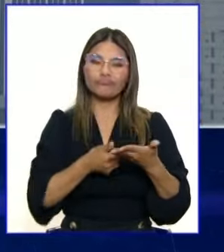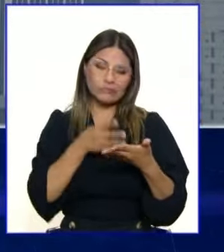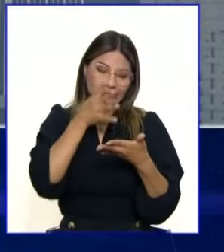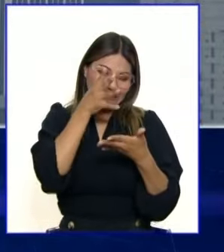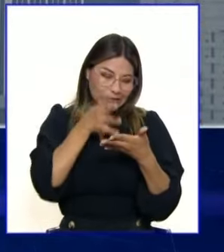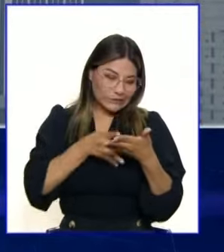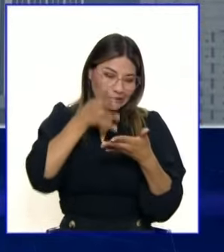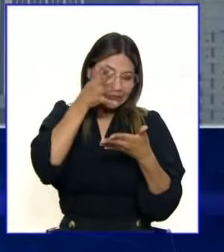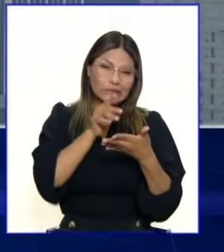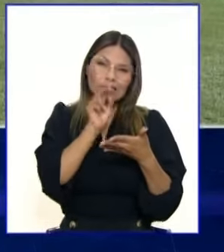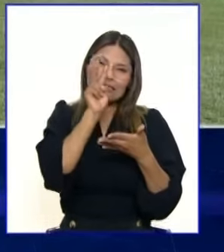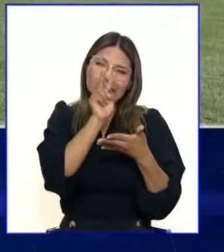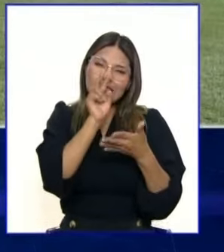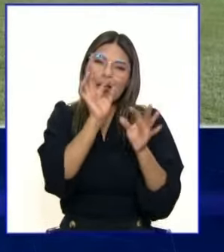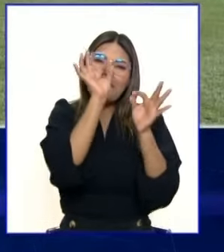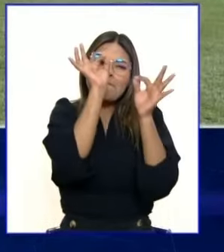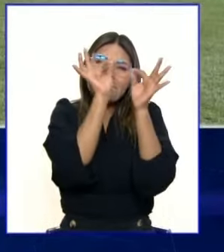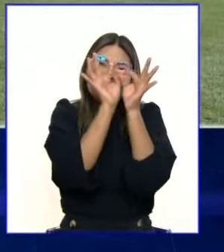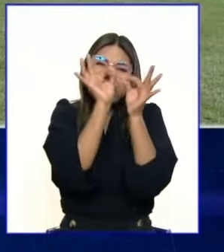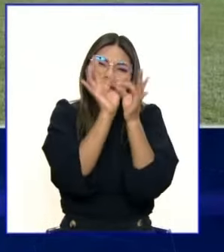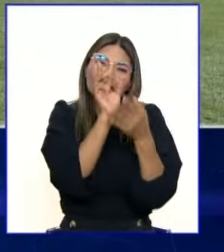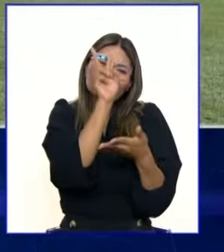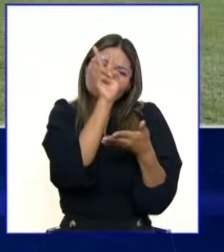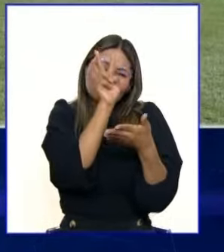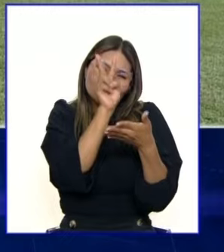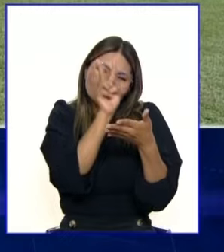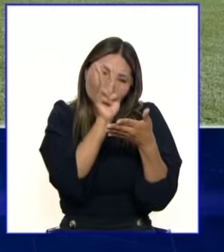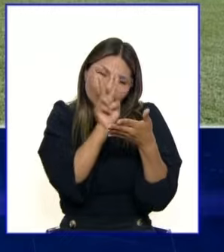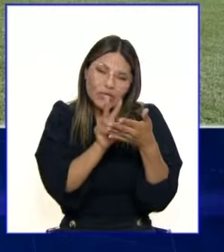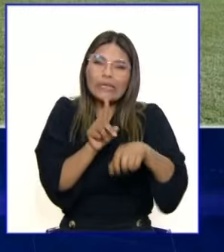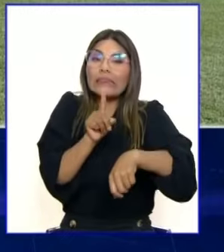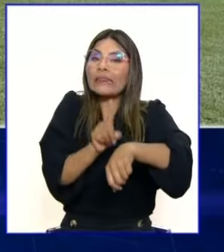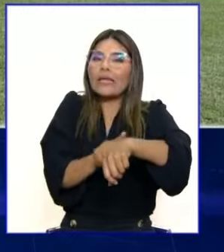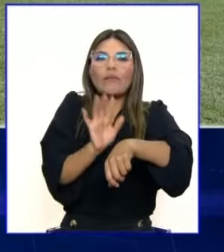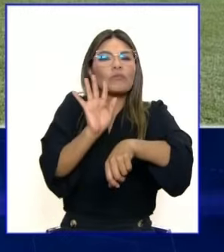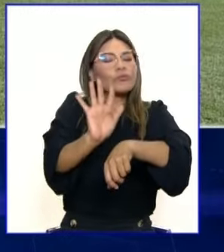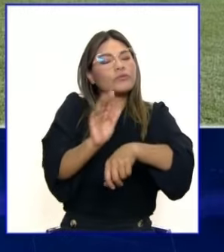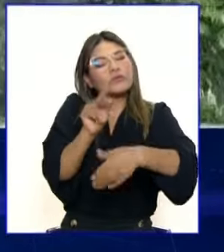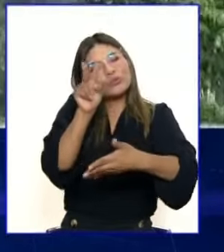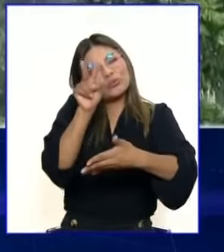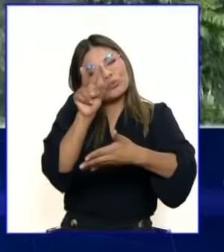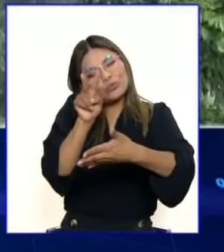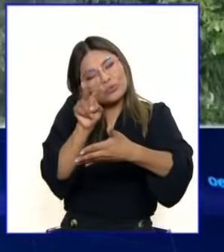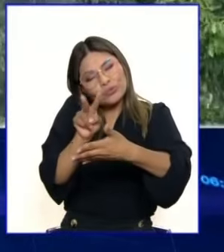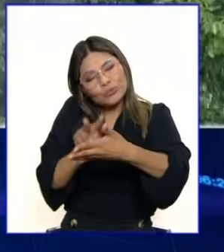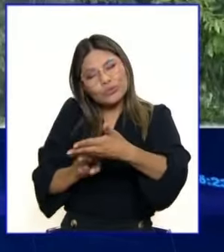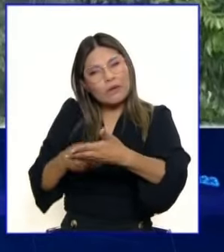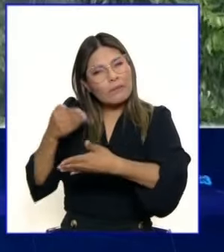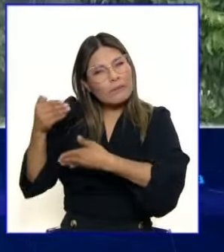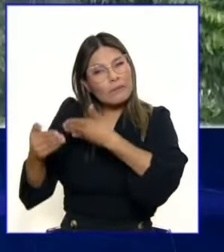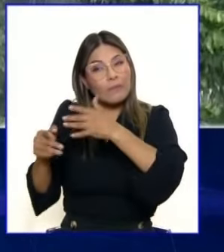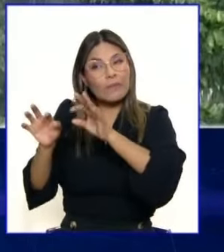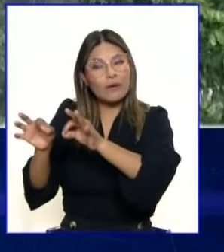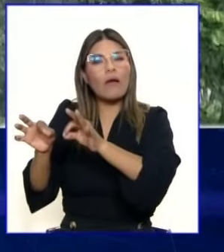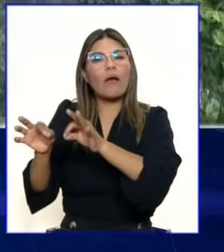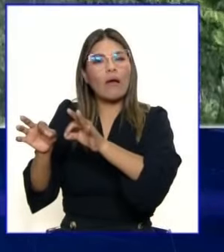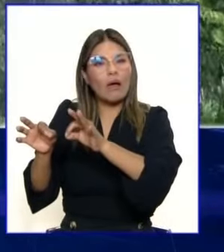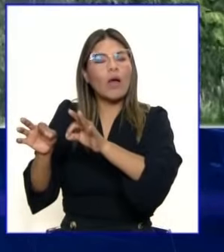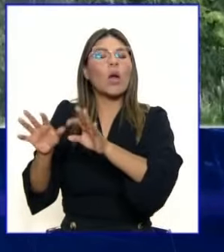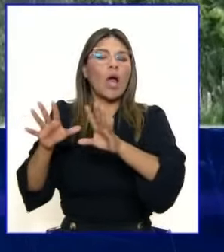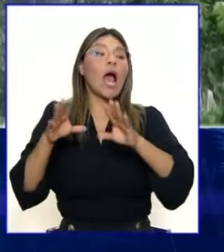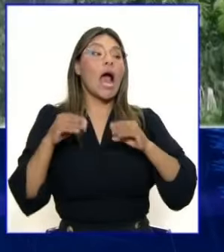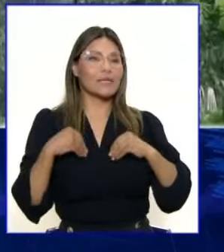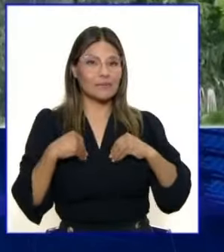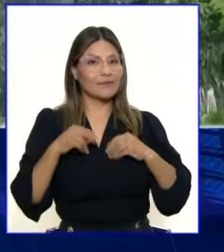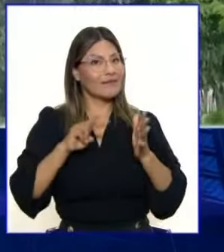analiza milimétricamente, toma un tiempo en tomar una decisión y finalmente cuando se toma ya no se cambia nada, por ejemplo. Y